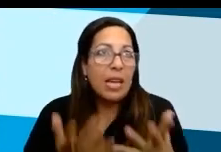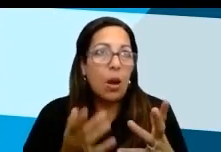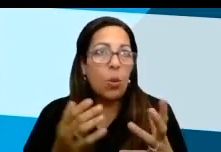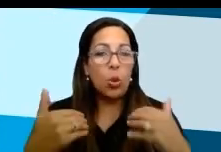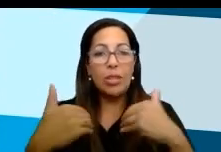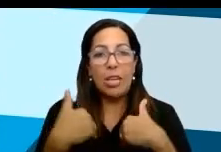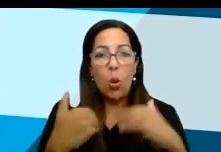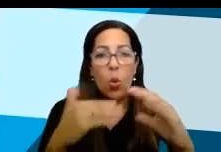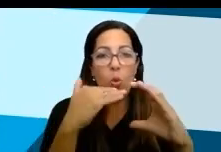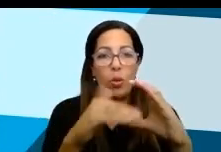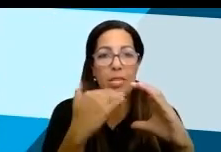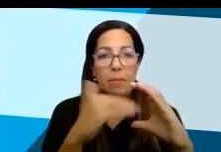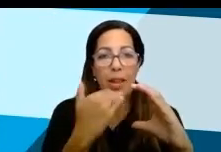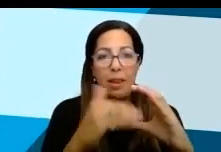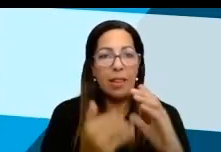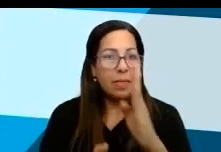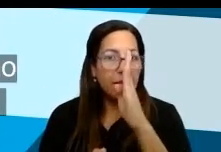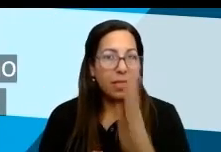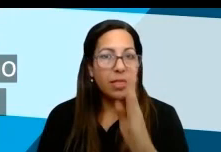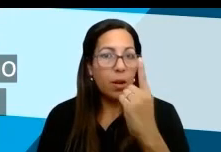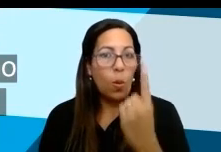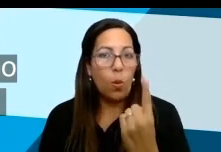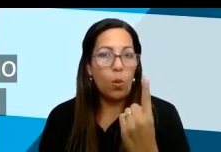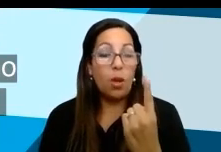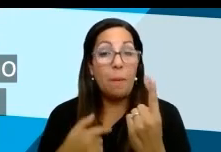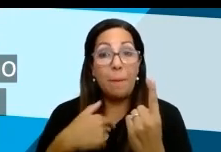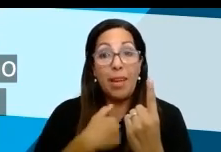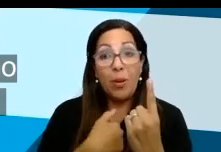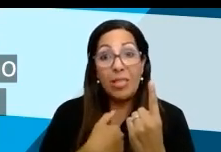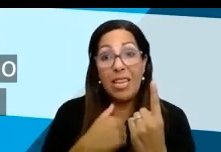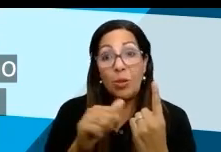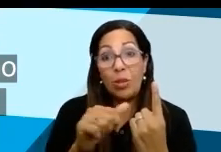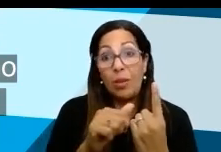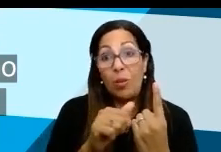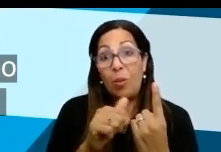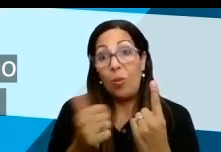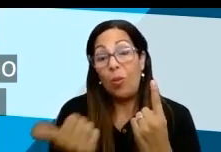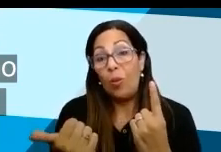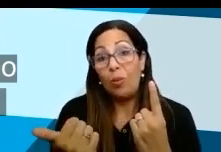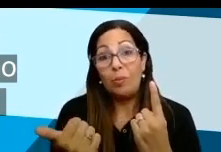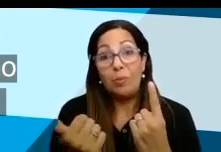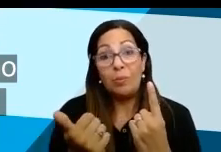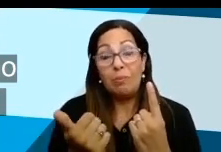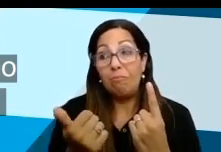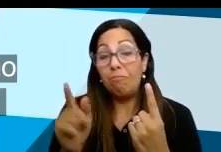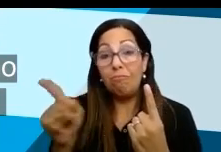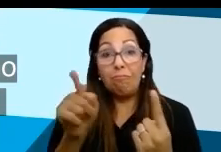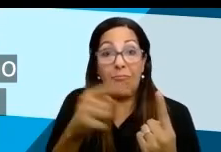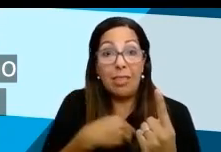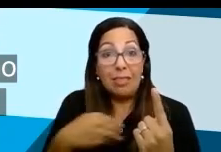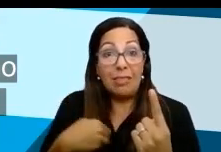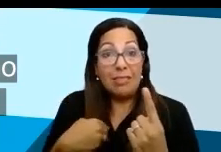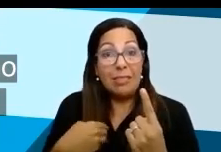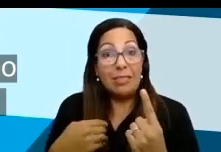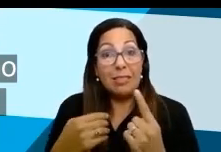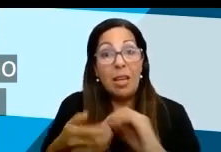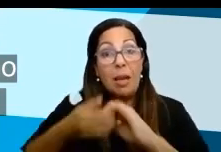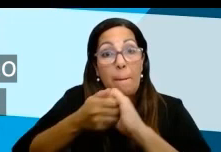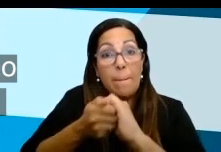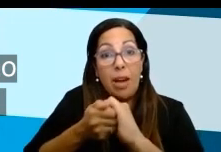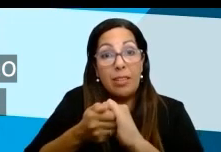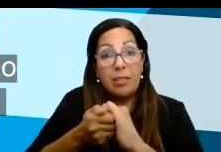electrónico centralizado, etcétera, pero hay muchas veces que uno tiene either son varios socios dentro de una compañía, o tiene una persona